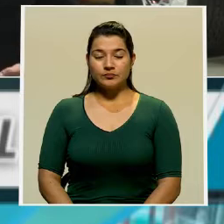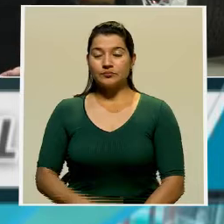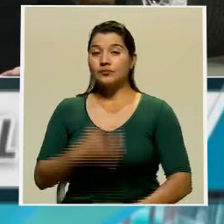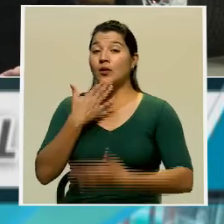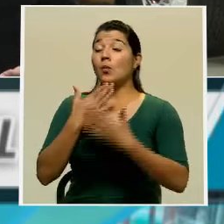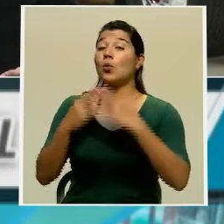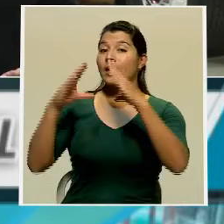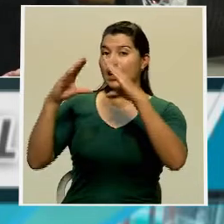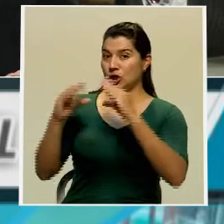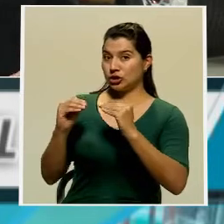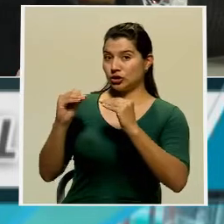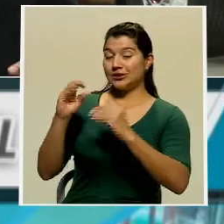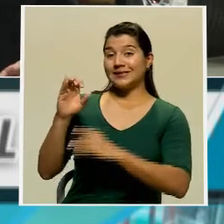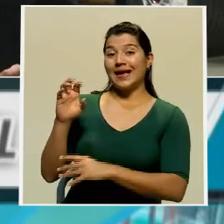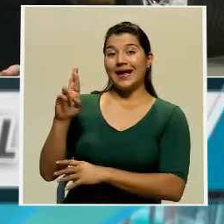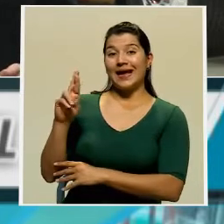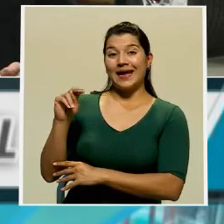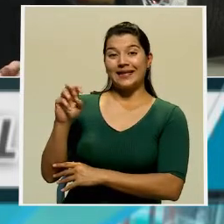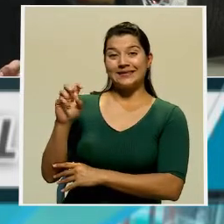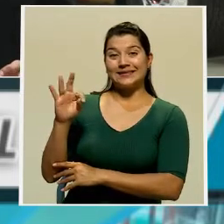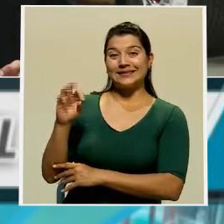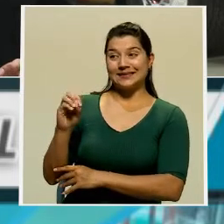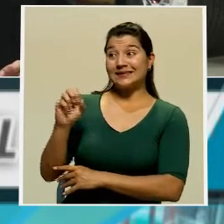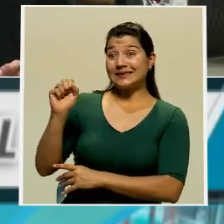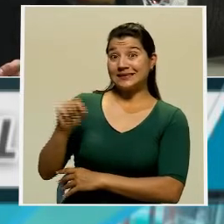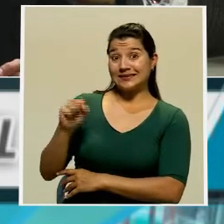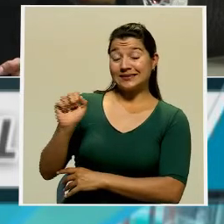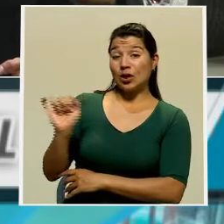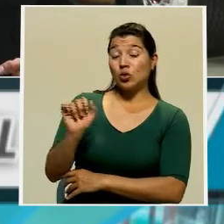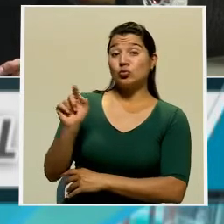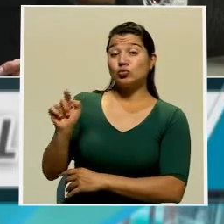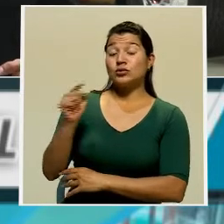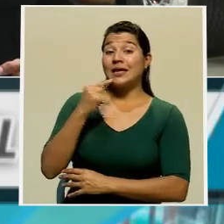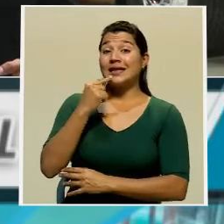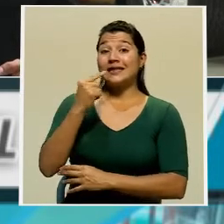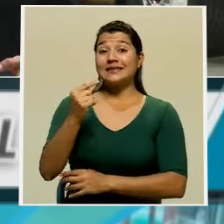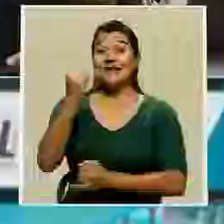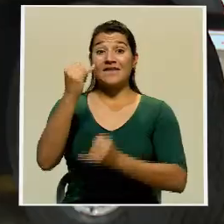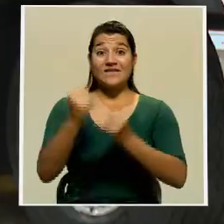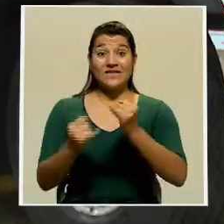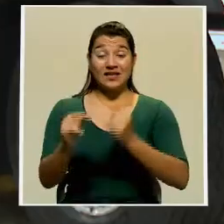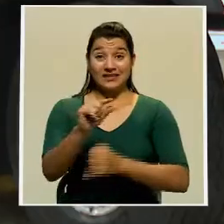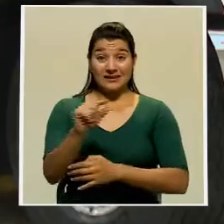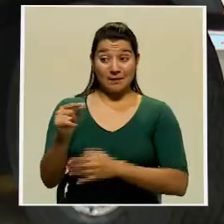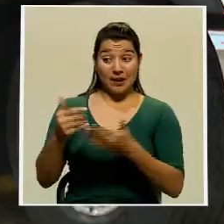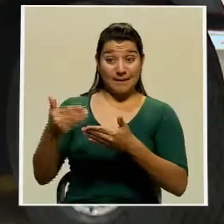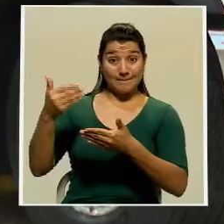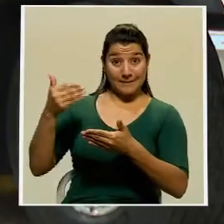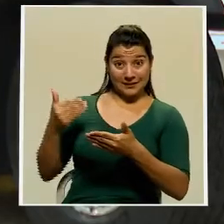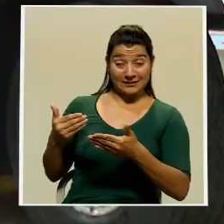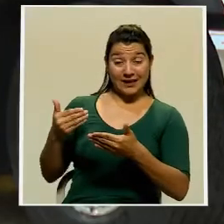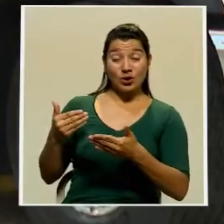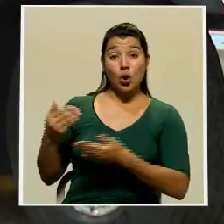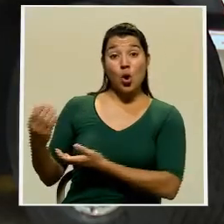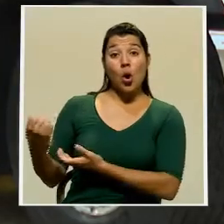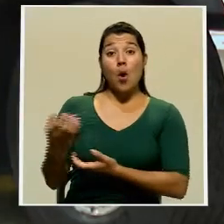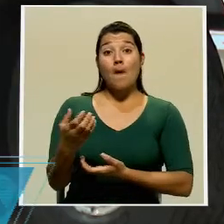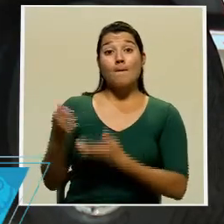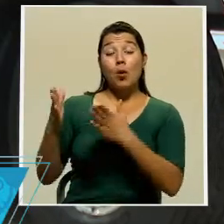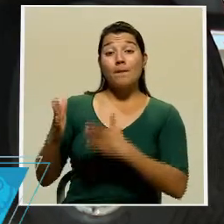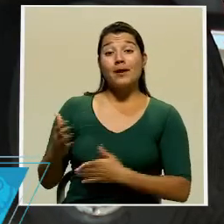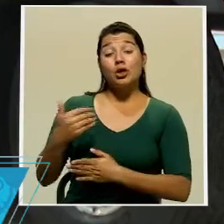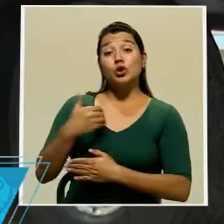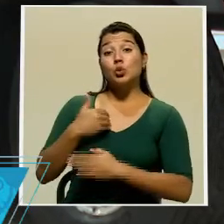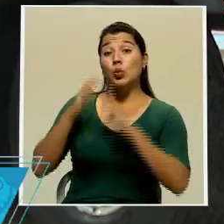Buenas noches, don Ernesto. Así es, tal y como usted lo ha dicho, el fin de semana, solo el fin de semana, el Cuerpo de Bomberos